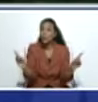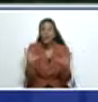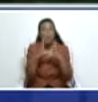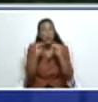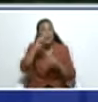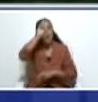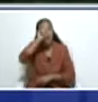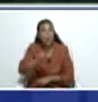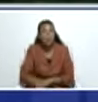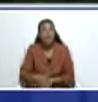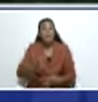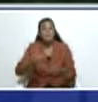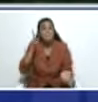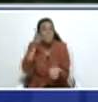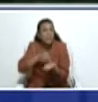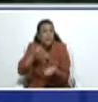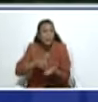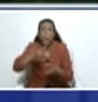todos los días.